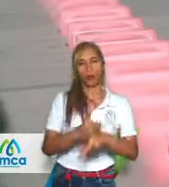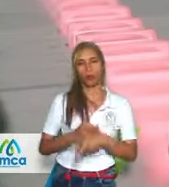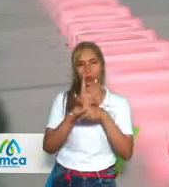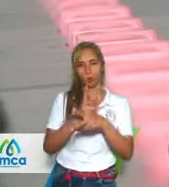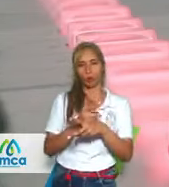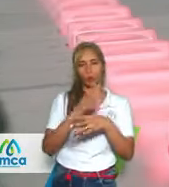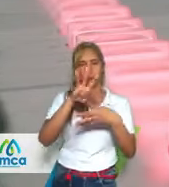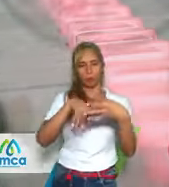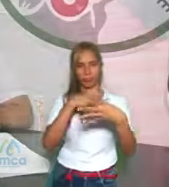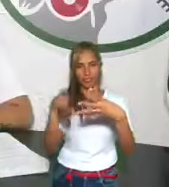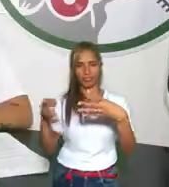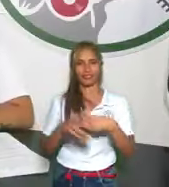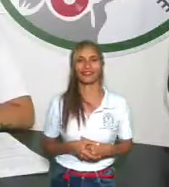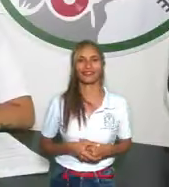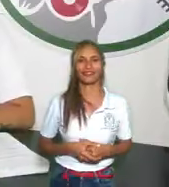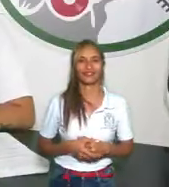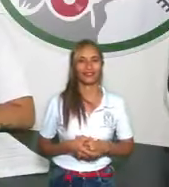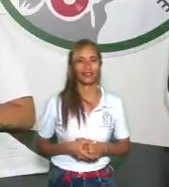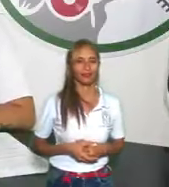Bueno, y